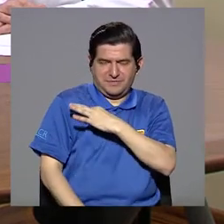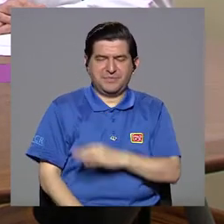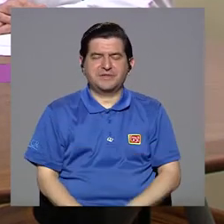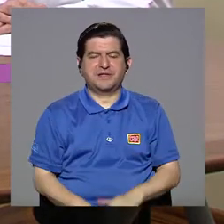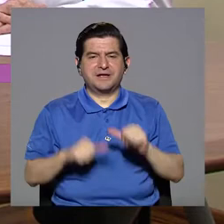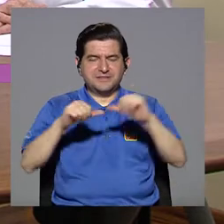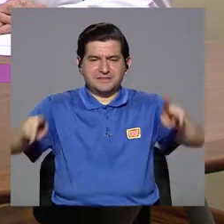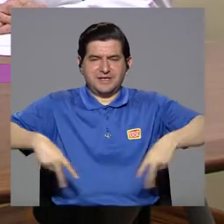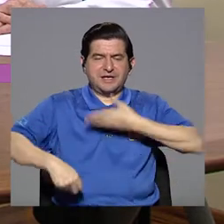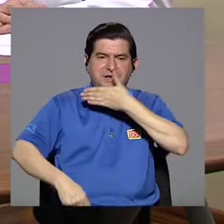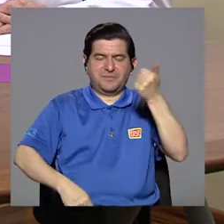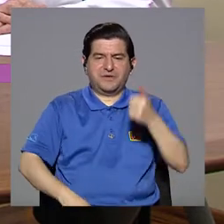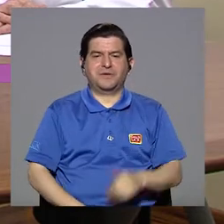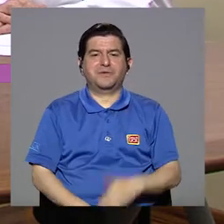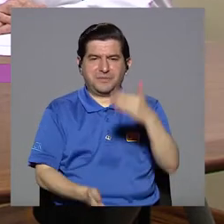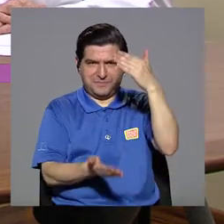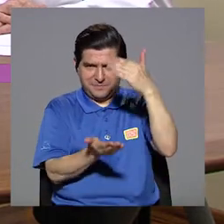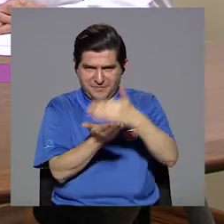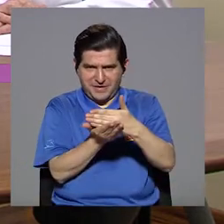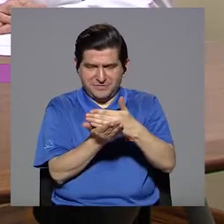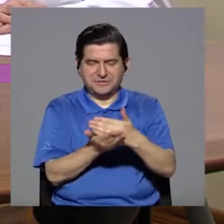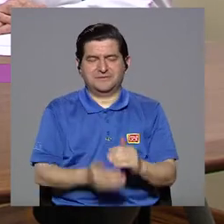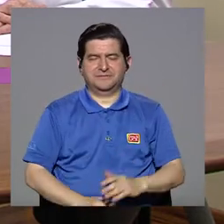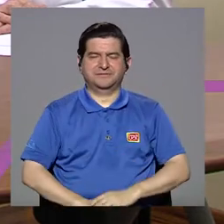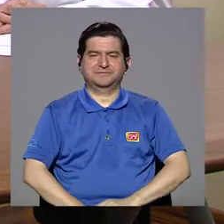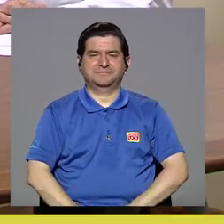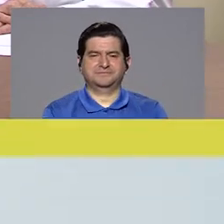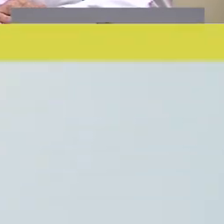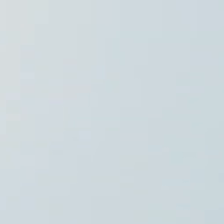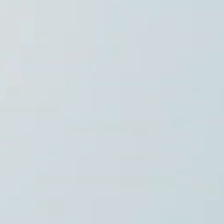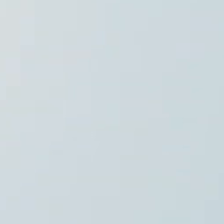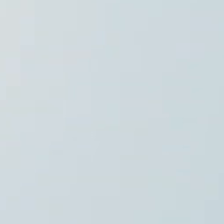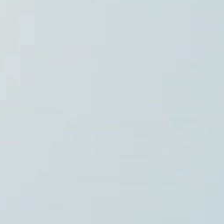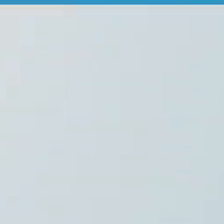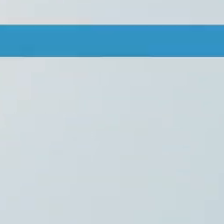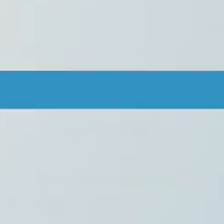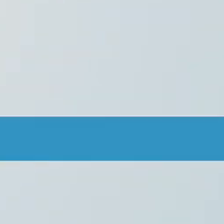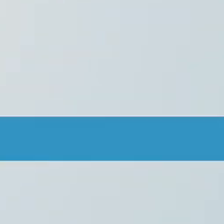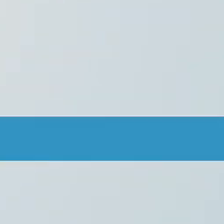invitamos a que continúen con vivir mejor y vamos a ir a una pausa primero y alegres